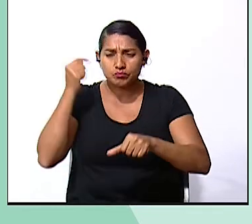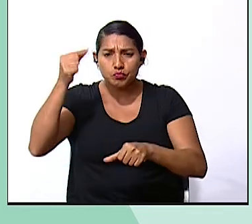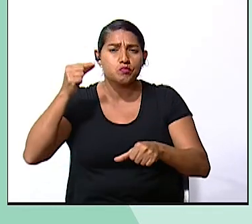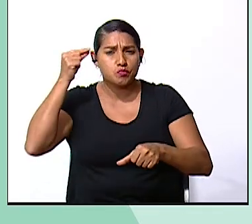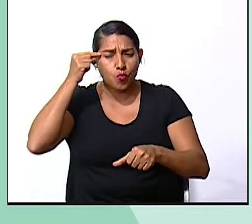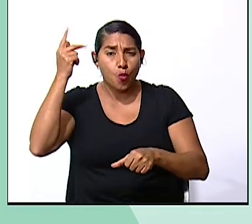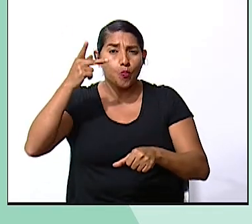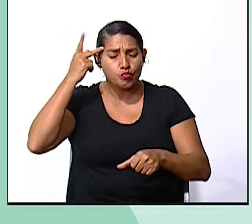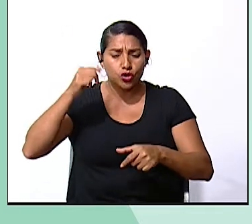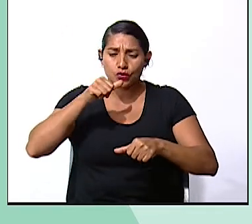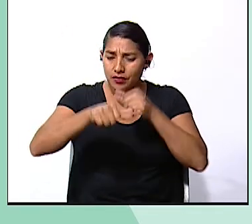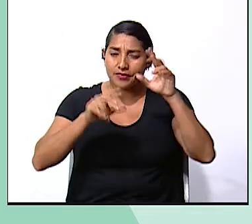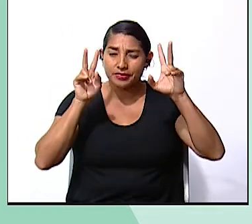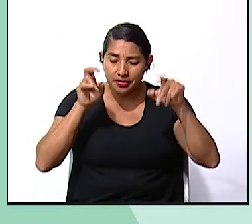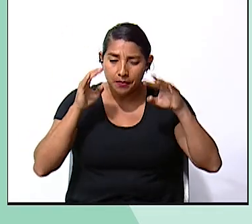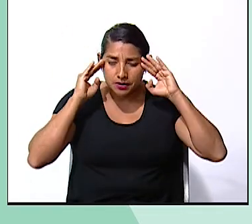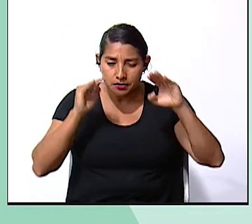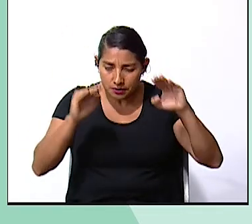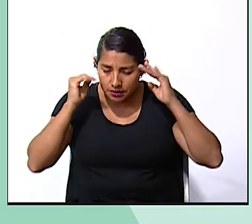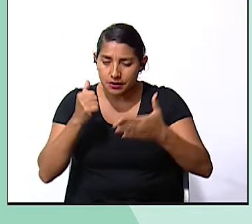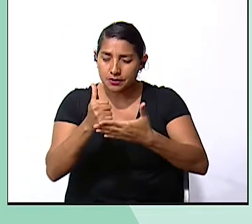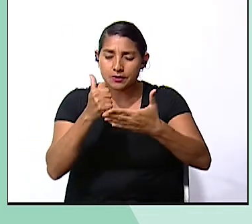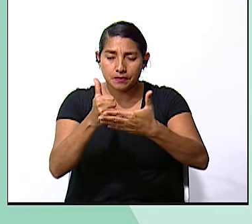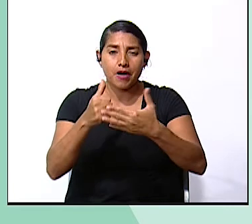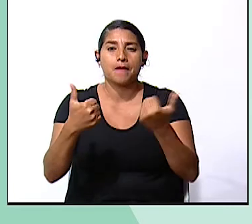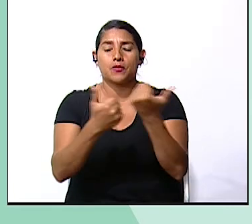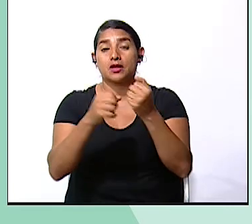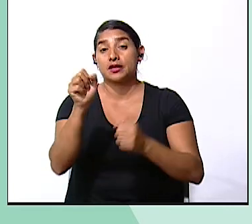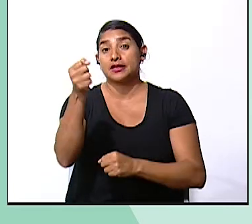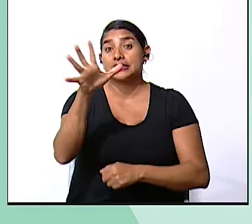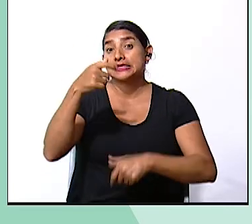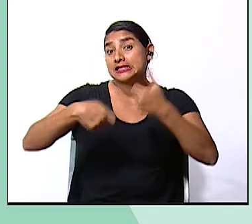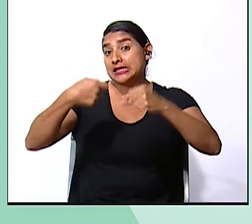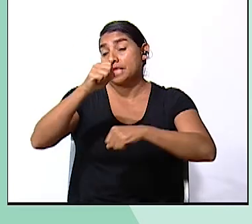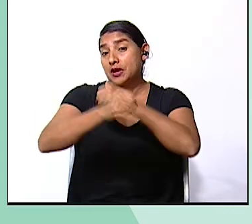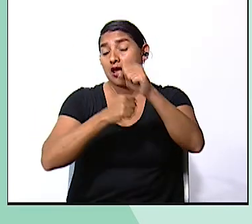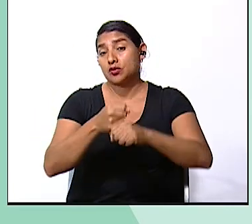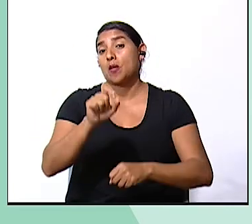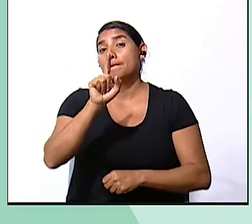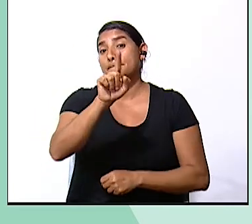política a estos temas que el 15 de septiembre de